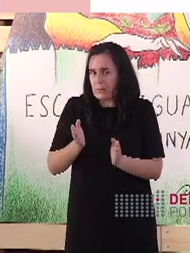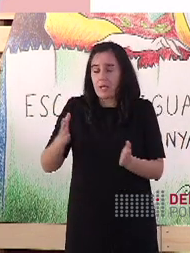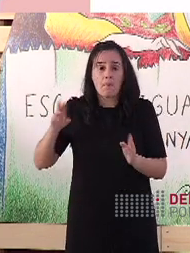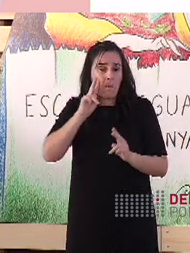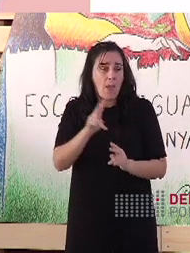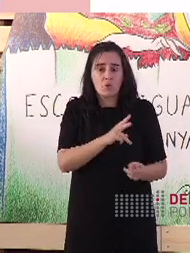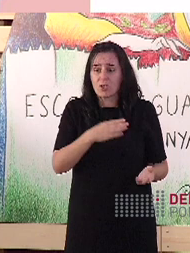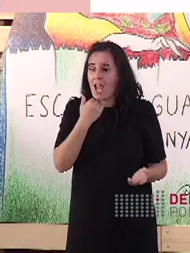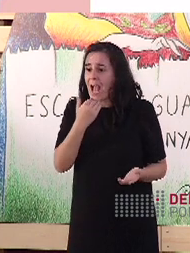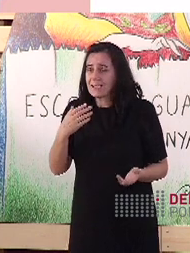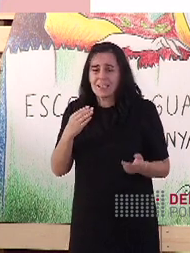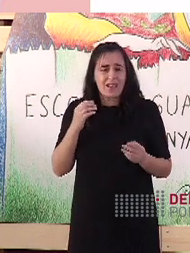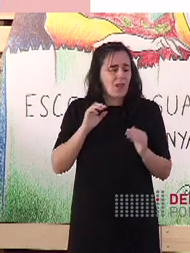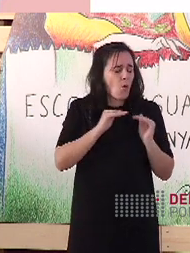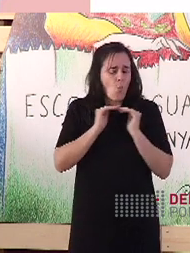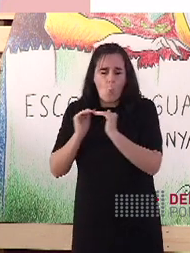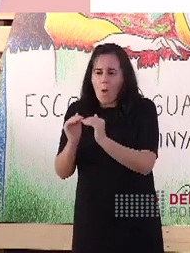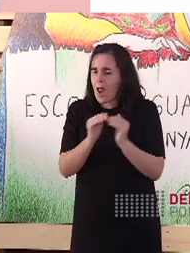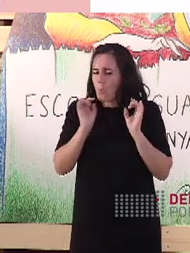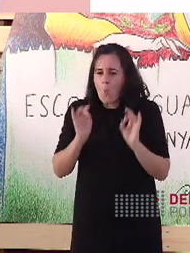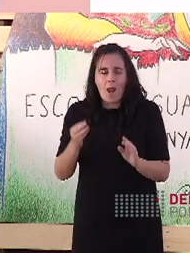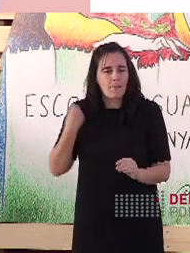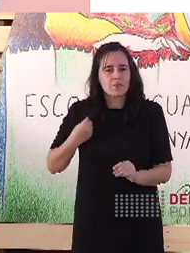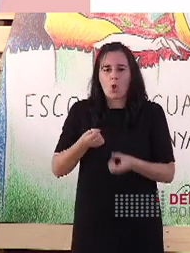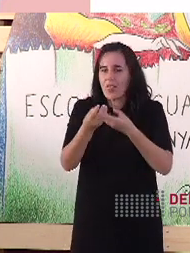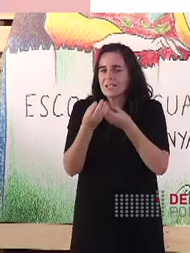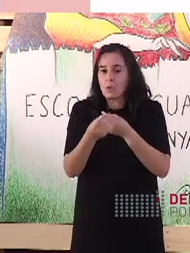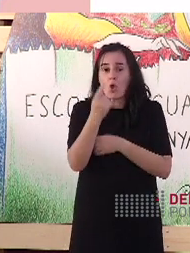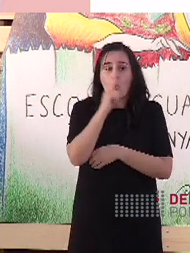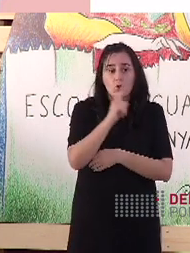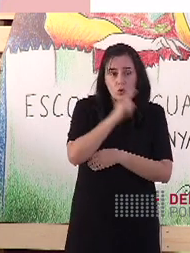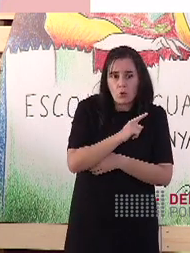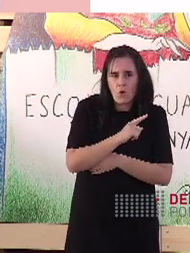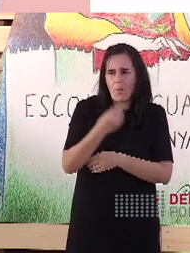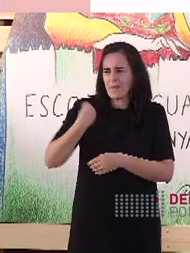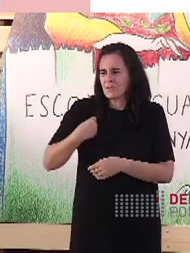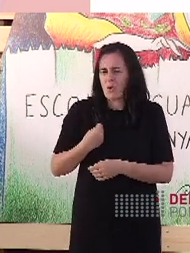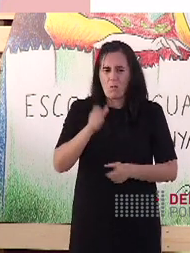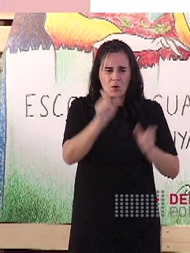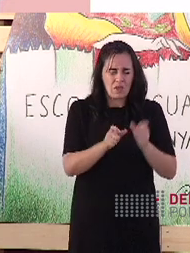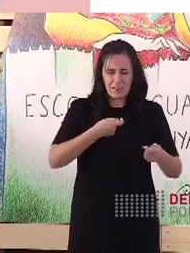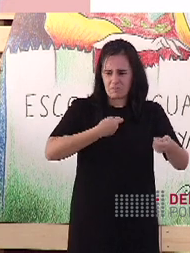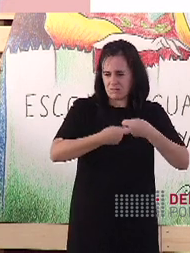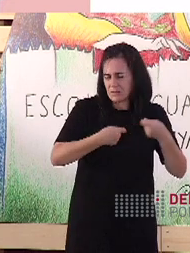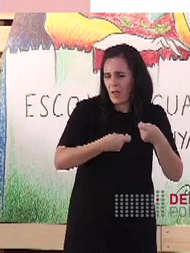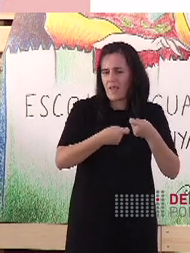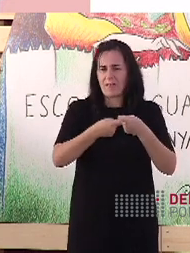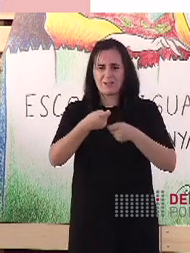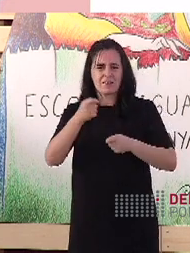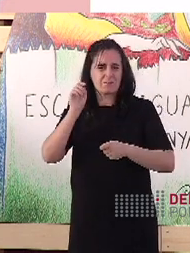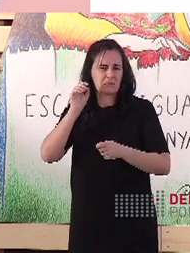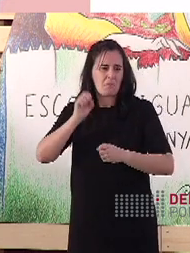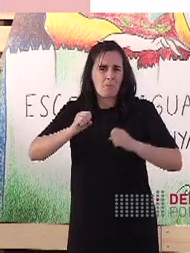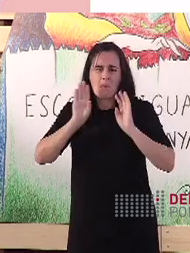iguales que los testimonios de la prostitución. Vemos cómo entran en juego las mismas mafias, los mismos tratantes, los mismos mecanismos, la misma